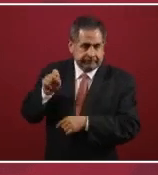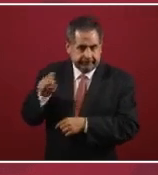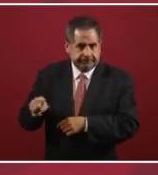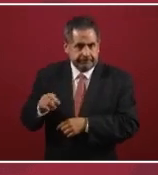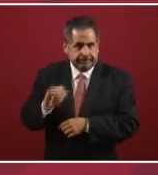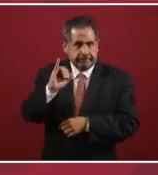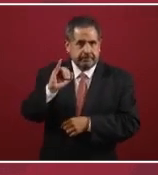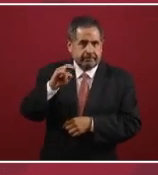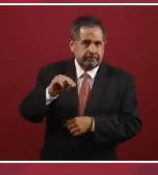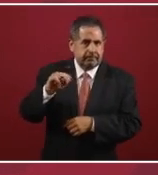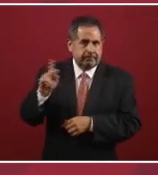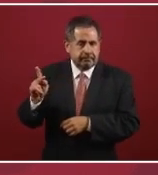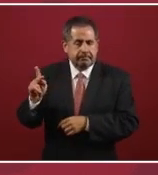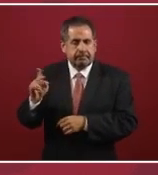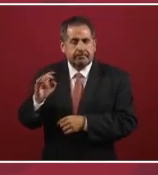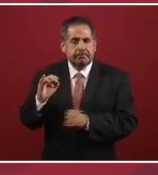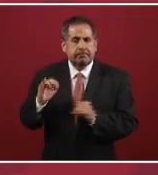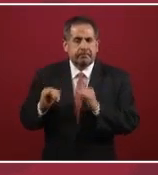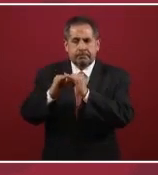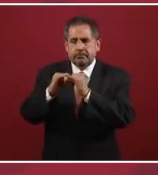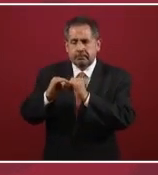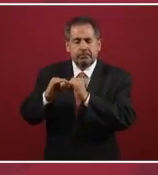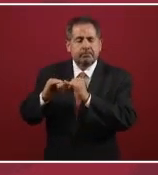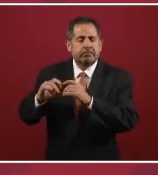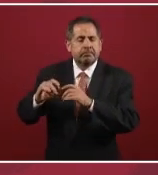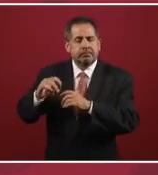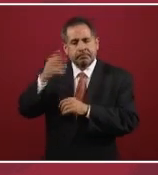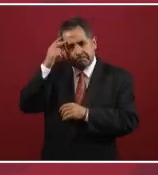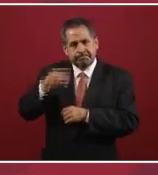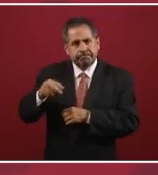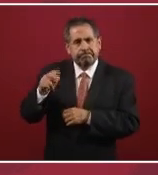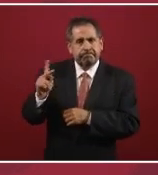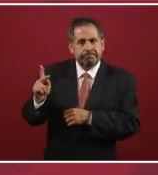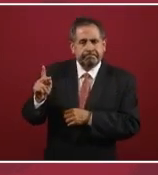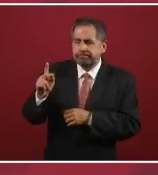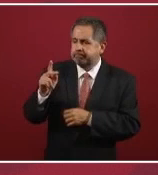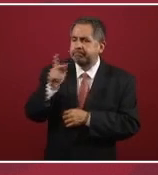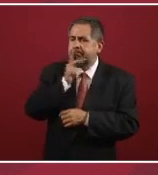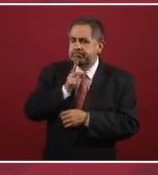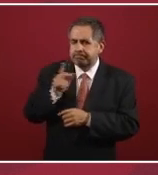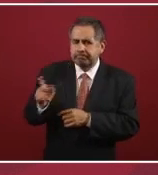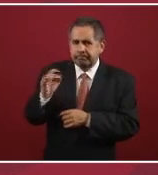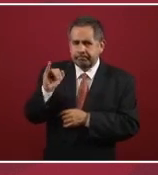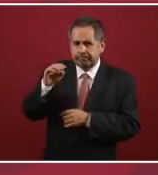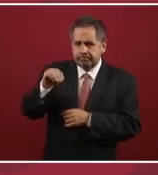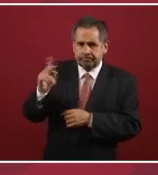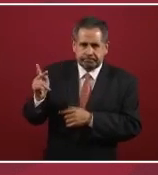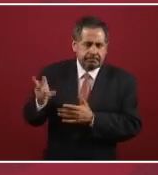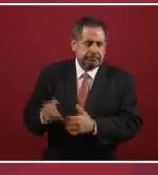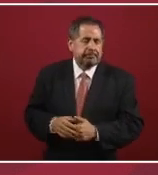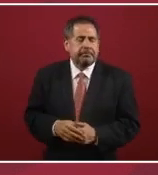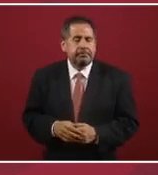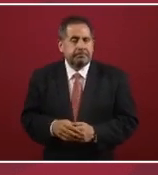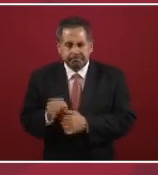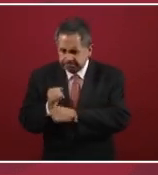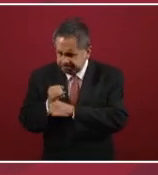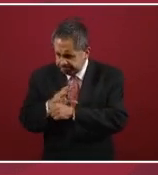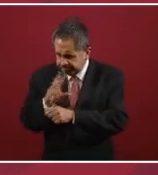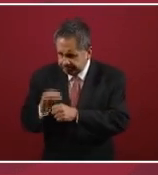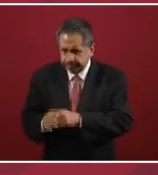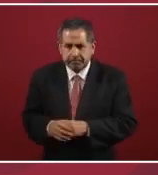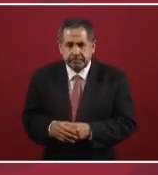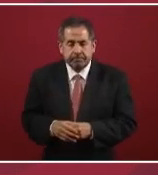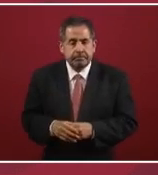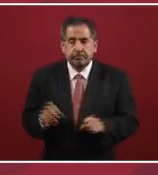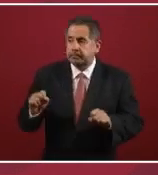mexicano del petróleo para todas las acciones que estamos llevando a cabo terminamos